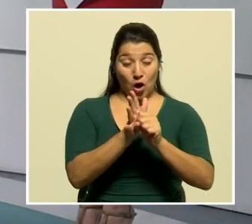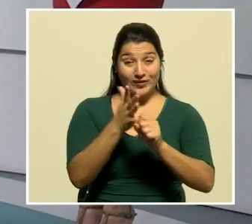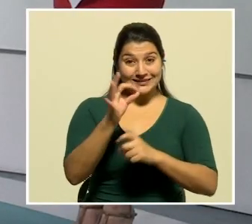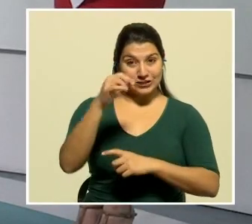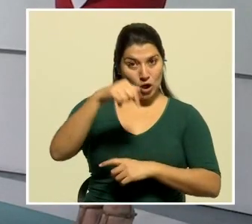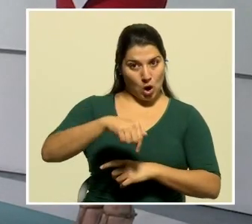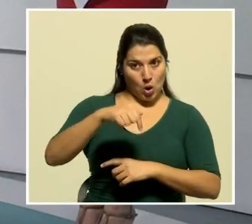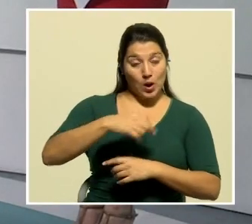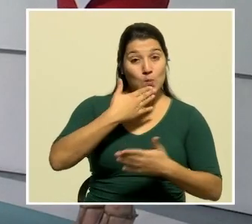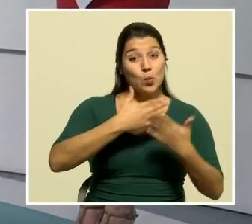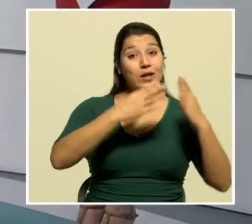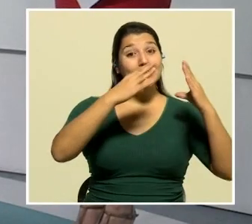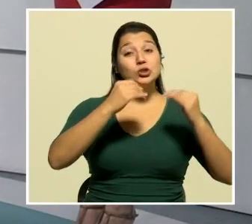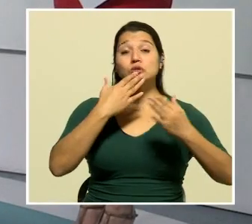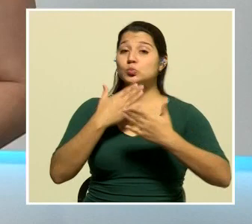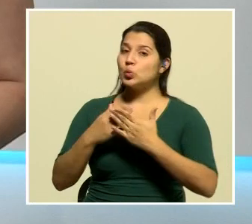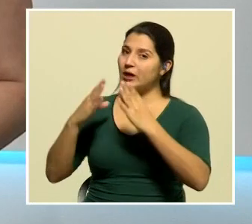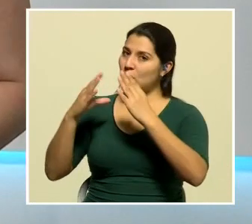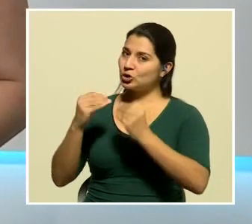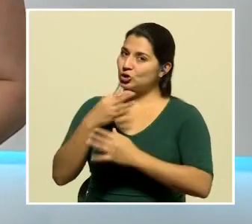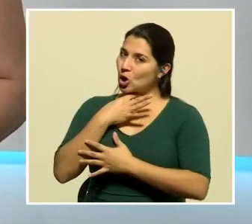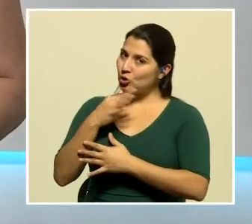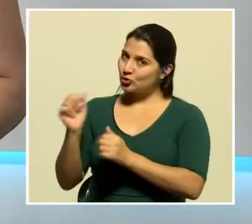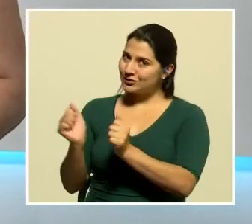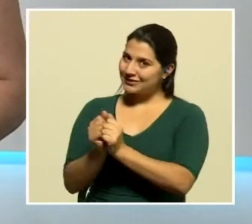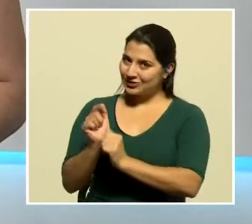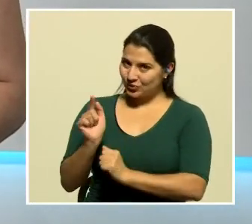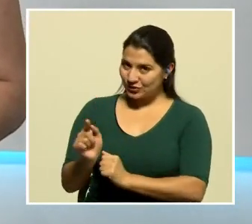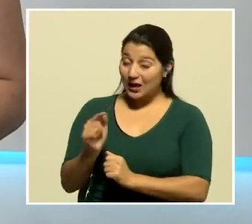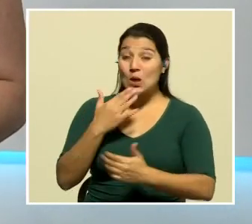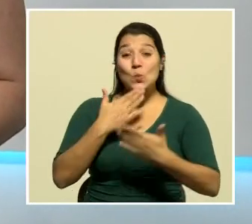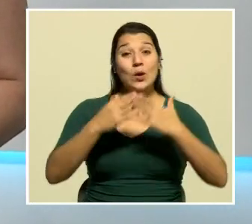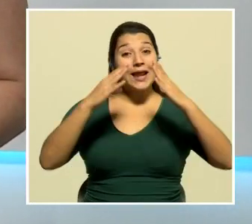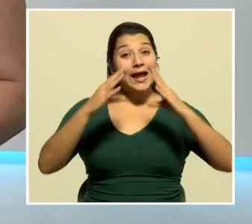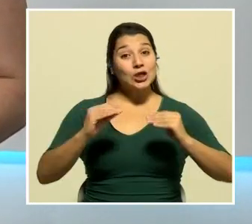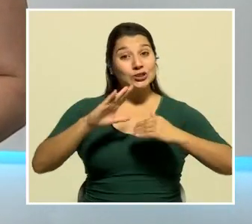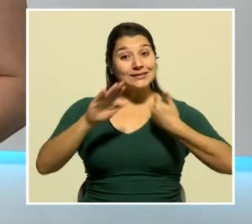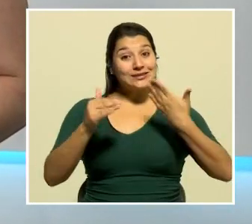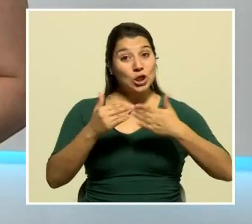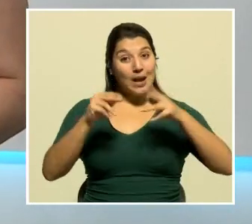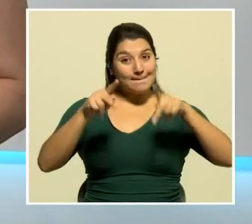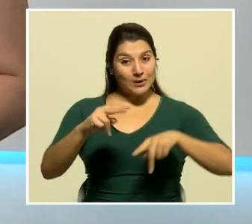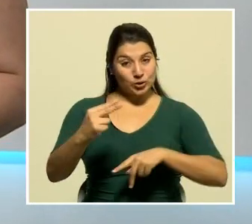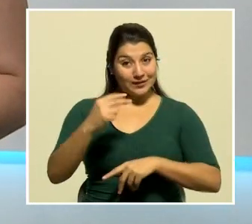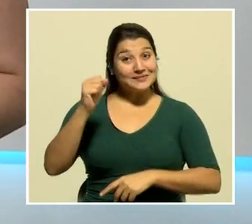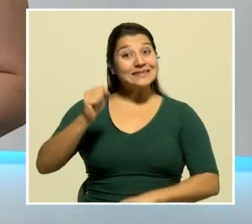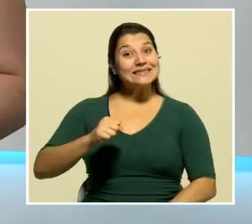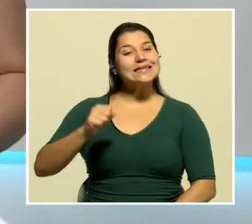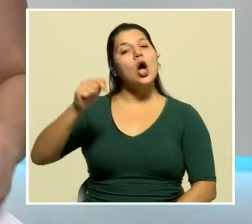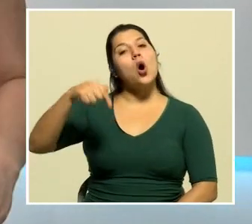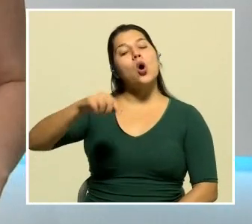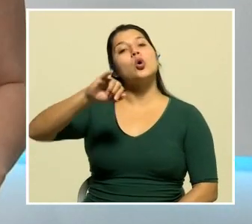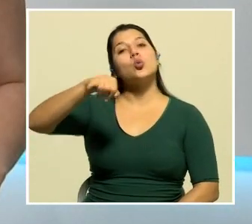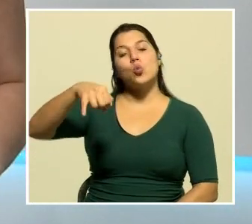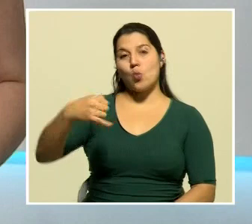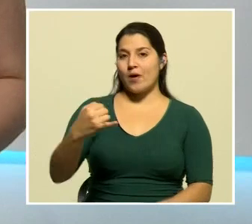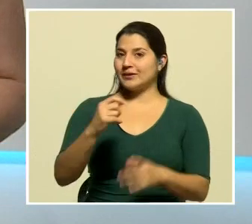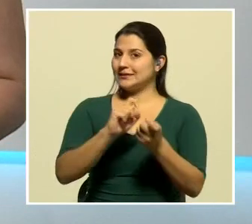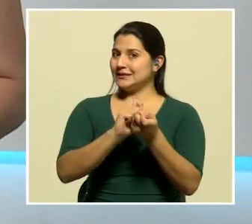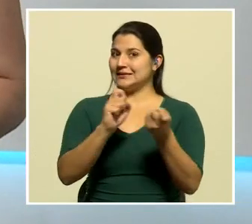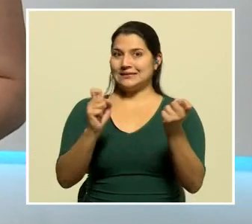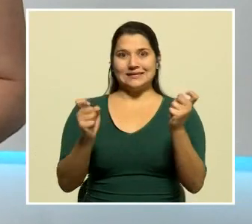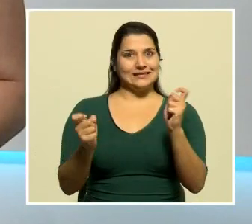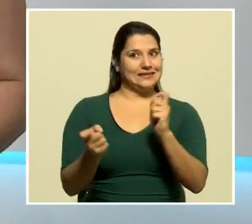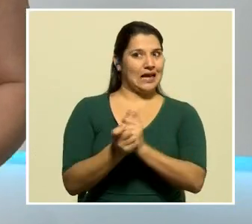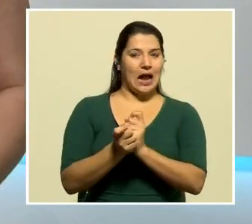don Ernesto. Un gusto estar con usted y también con todos los amigos televidentes. Así es, este jueves se rompe el paradigma que se venía